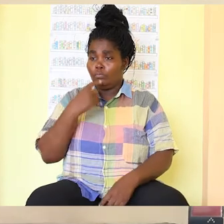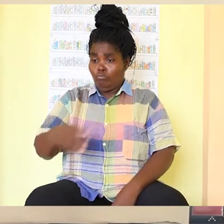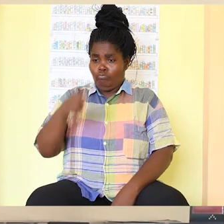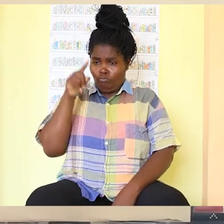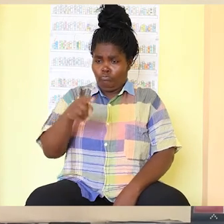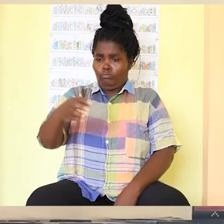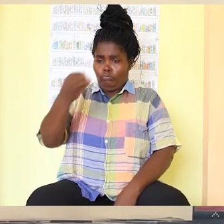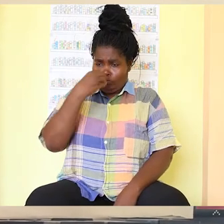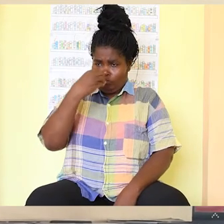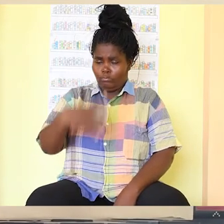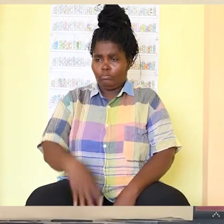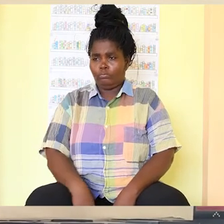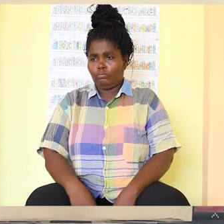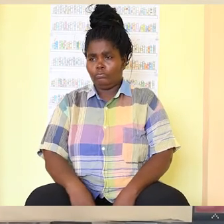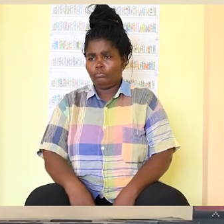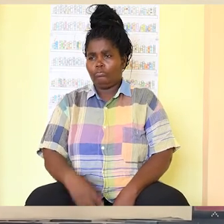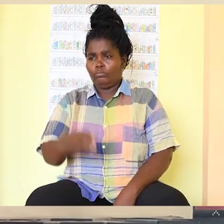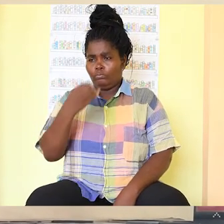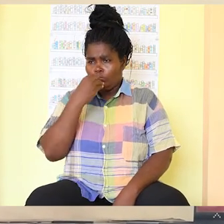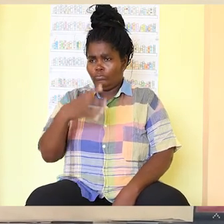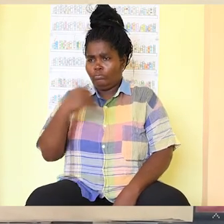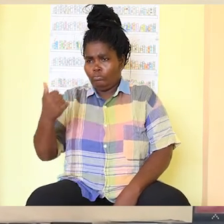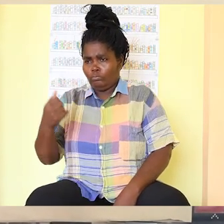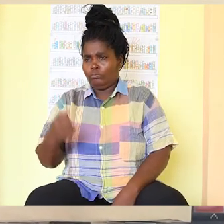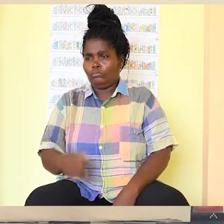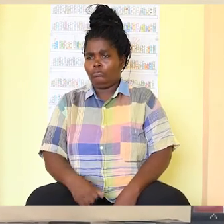a comer. A ver si te atreves.